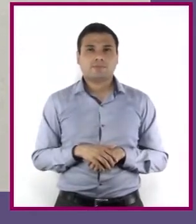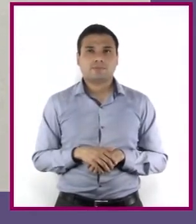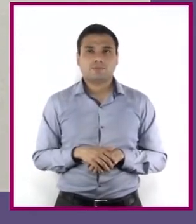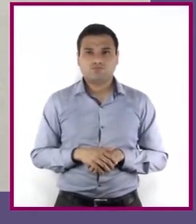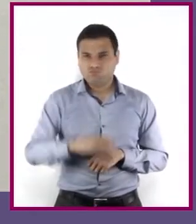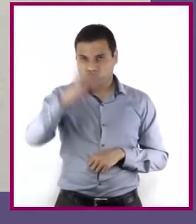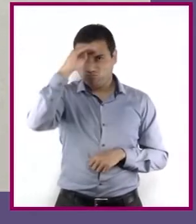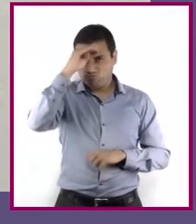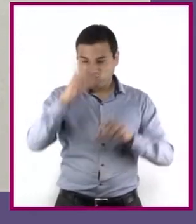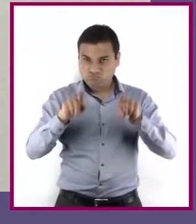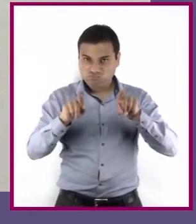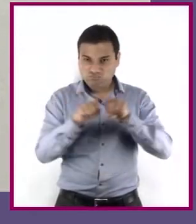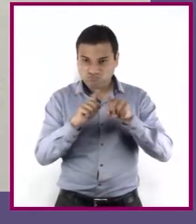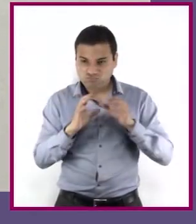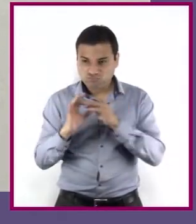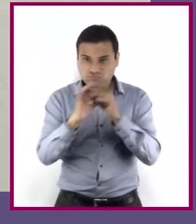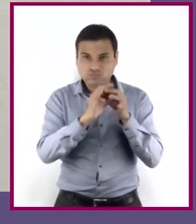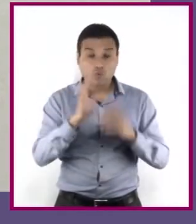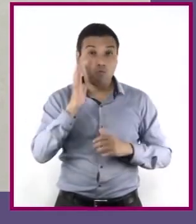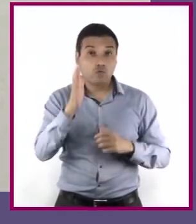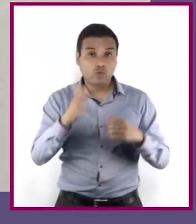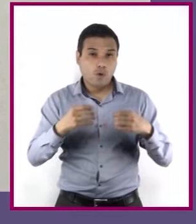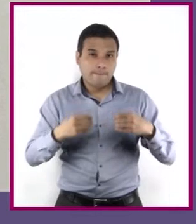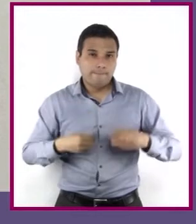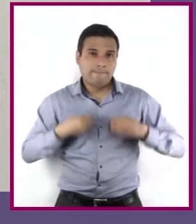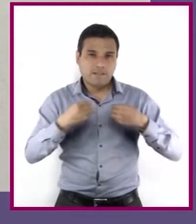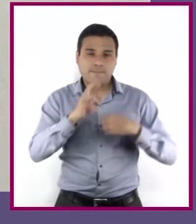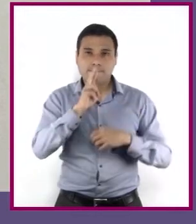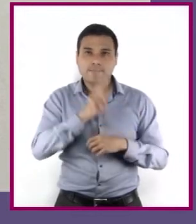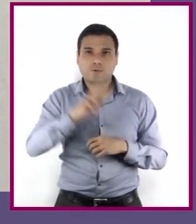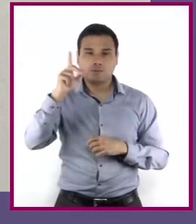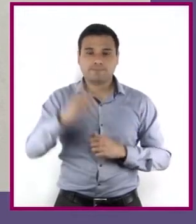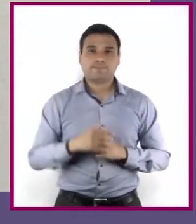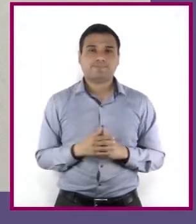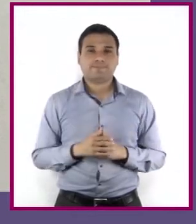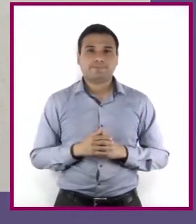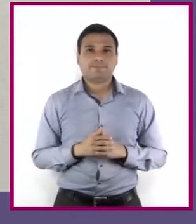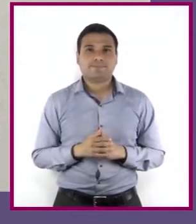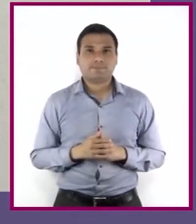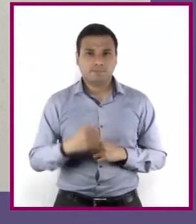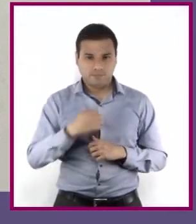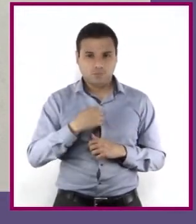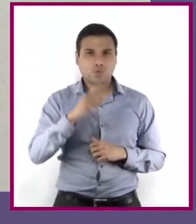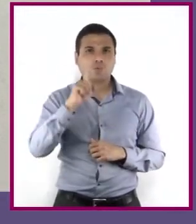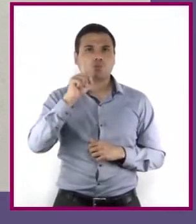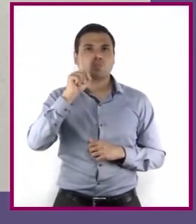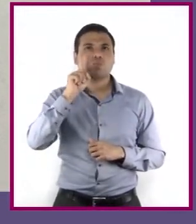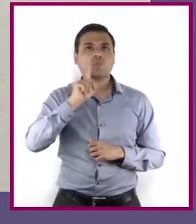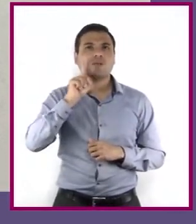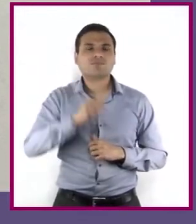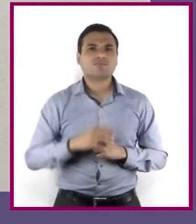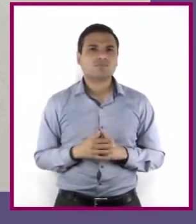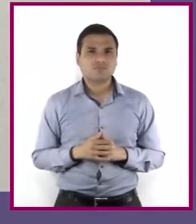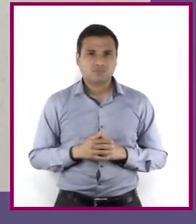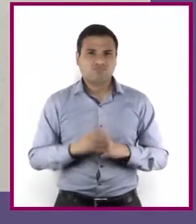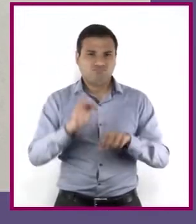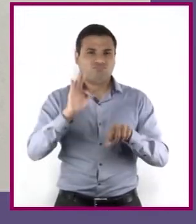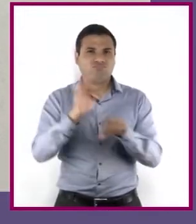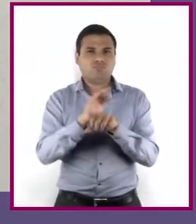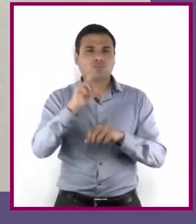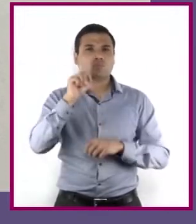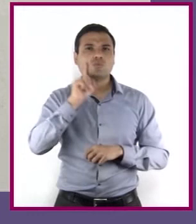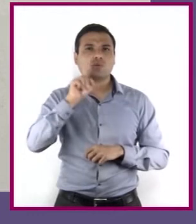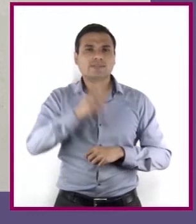pensamientos y las vidas de todas y todos los que aquí habitamos. Yo soy la mujer descendiente de muchas mujeres que han